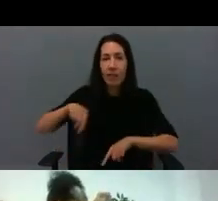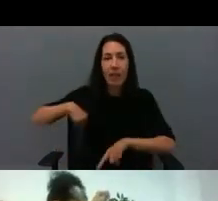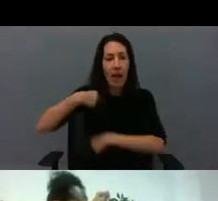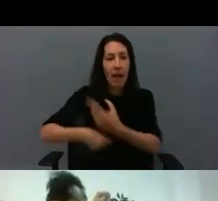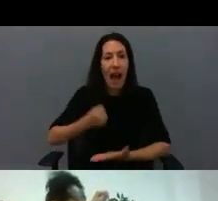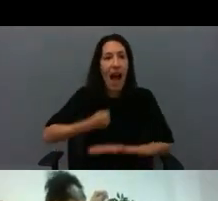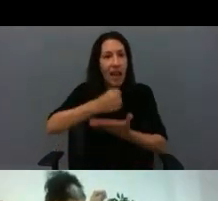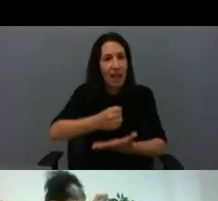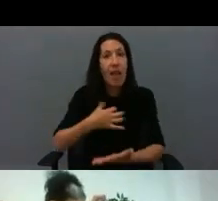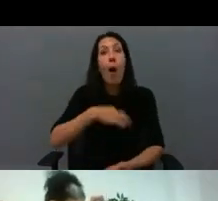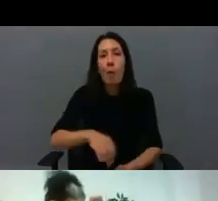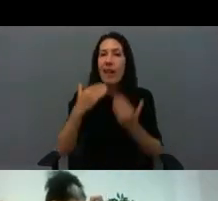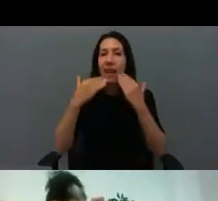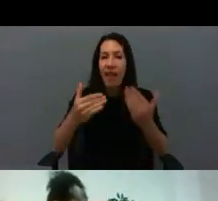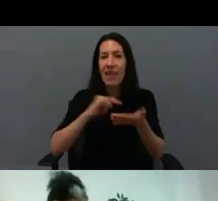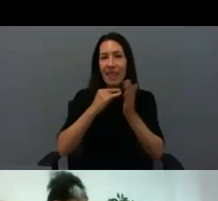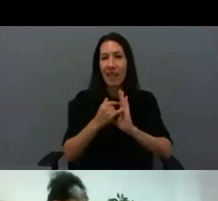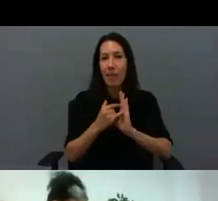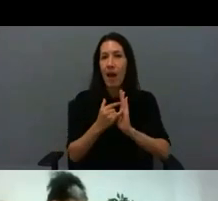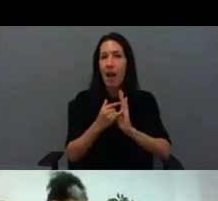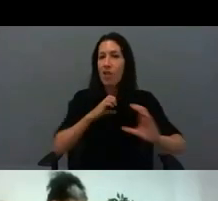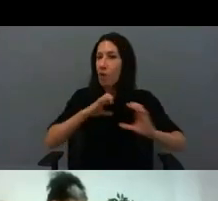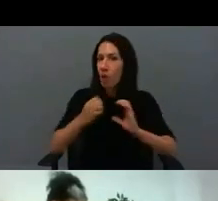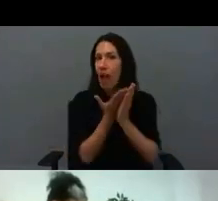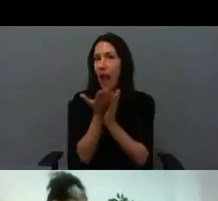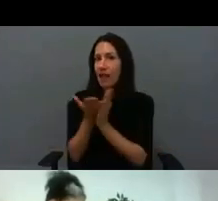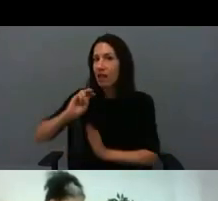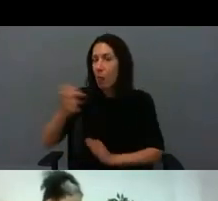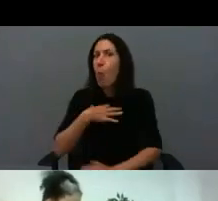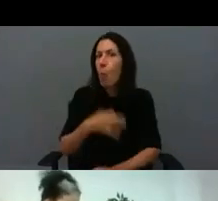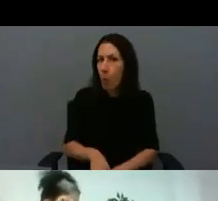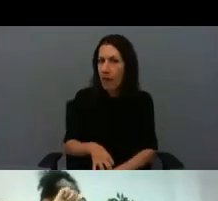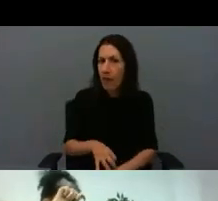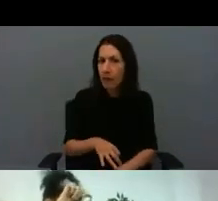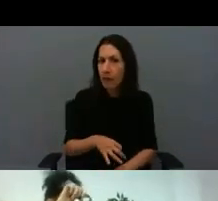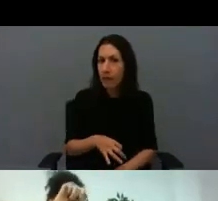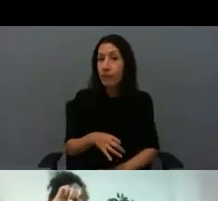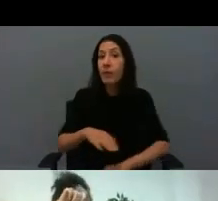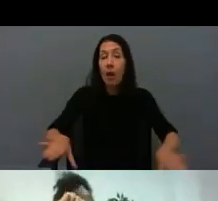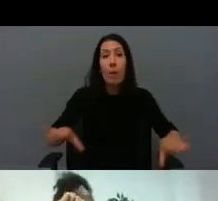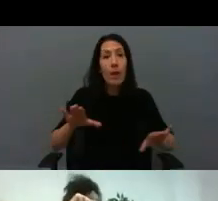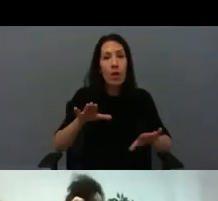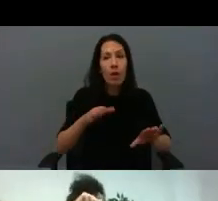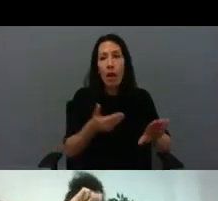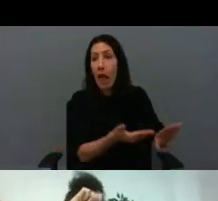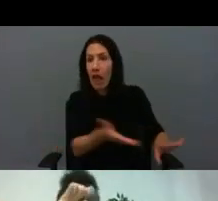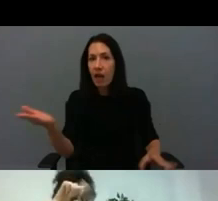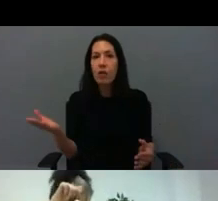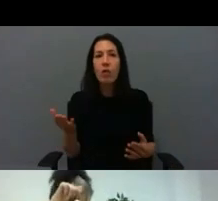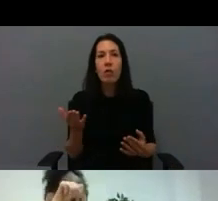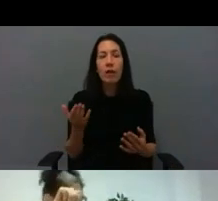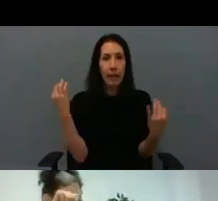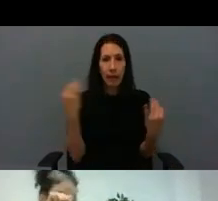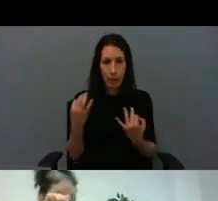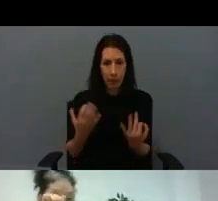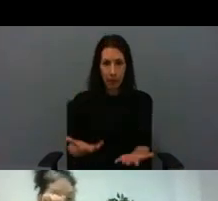comunicar a través de estos sistemas aumentativos y alternativos de la comunicación, pero ¿y en el resto? ¿Qué